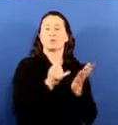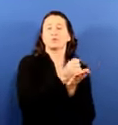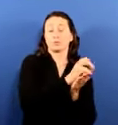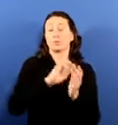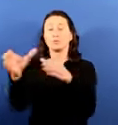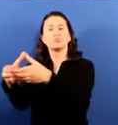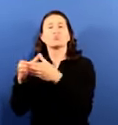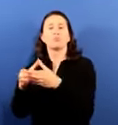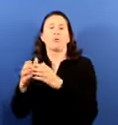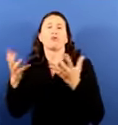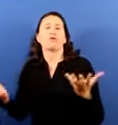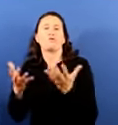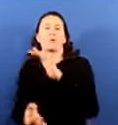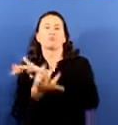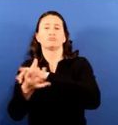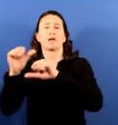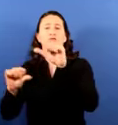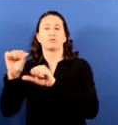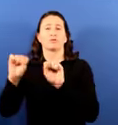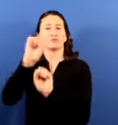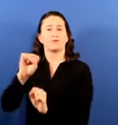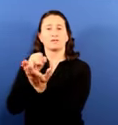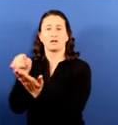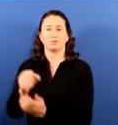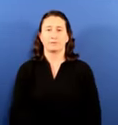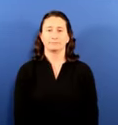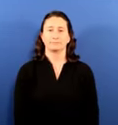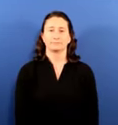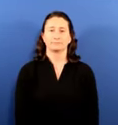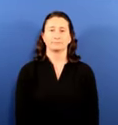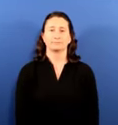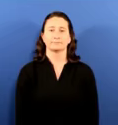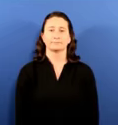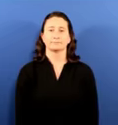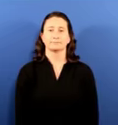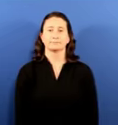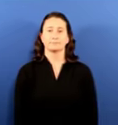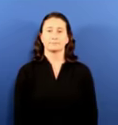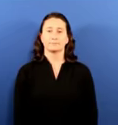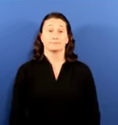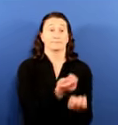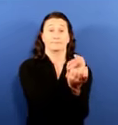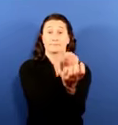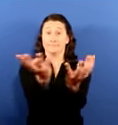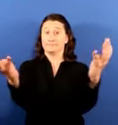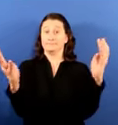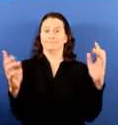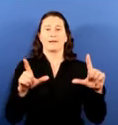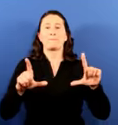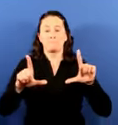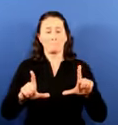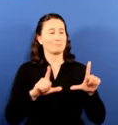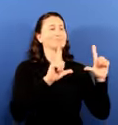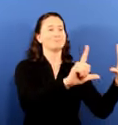exdiputados de Agricultura e impulsores del asociacionismo agrario en el territorio histórico de Vizcaya. Los homenajeados han